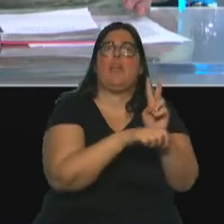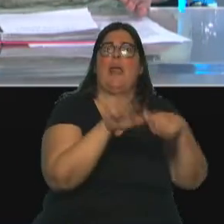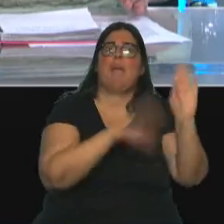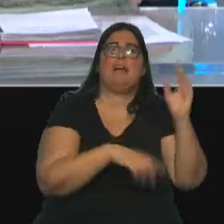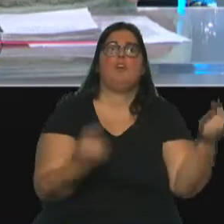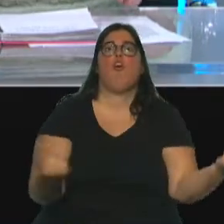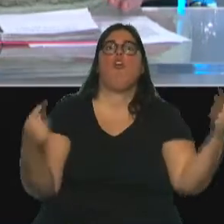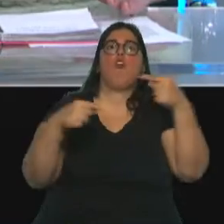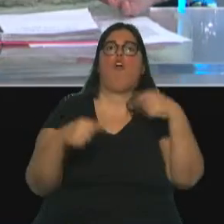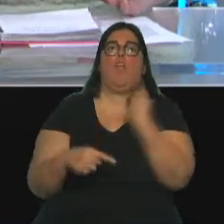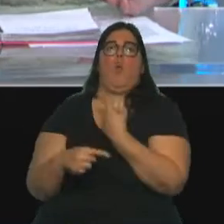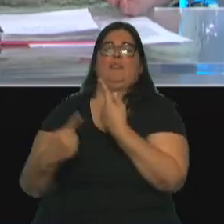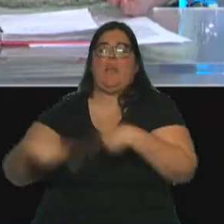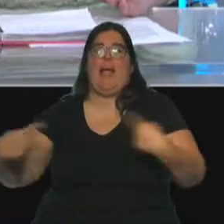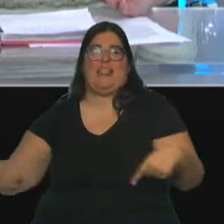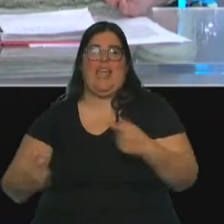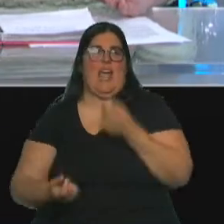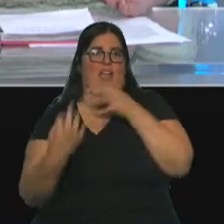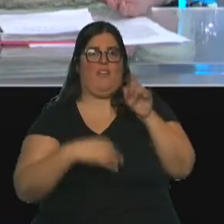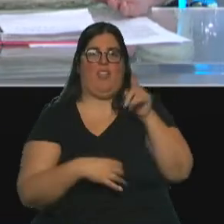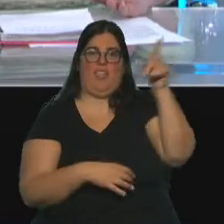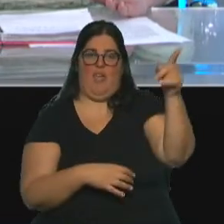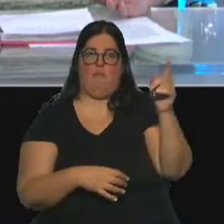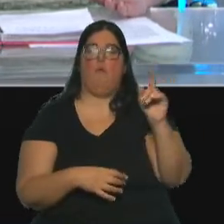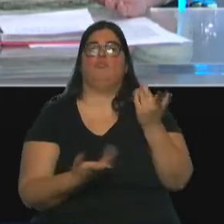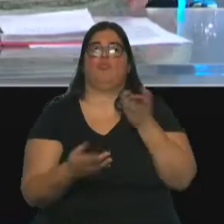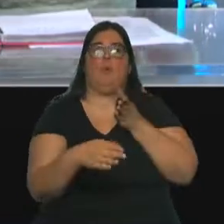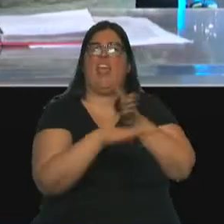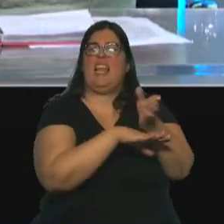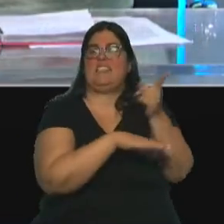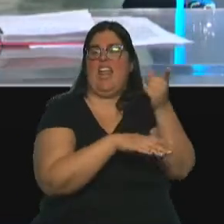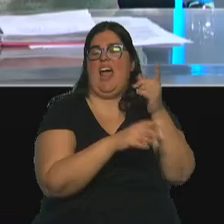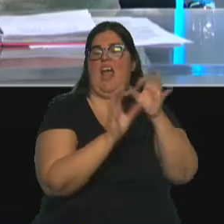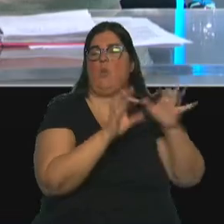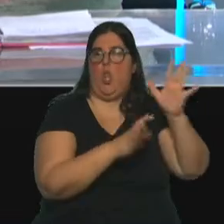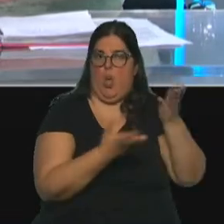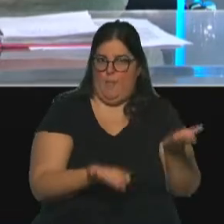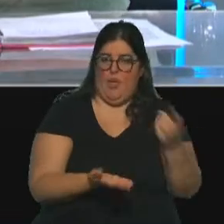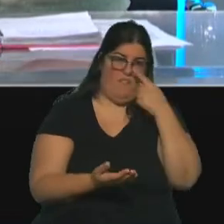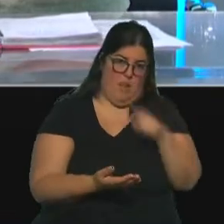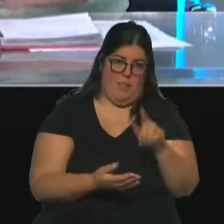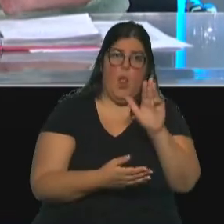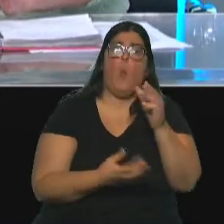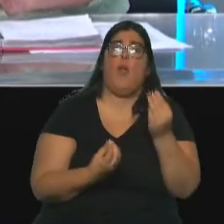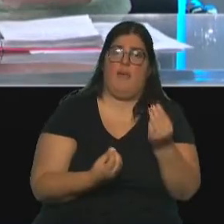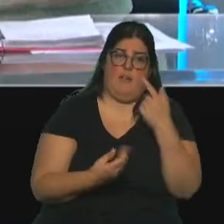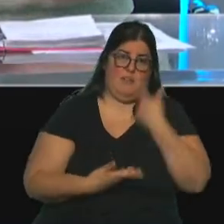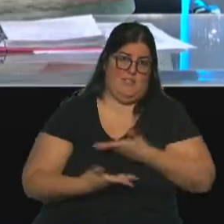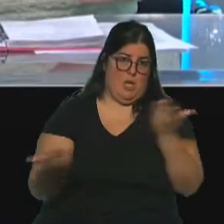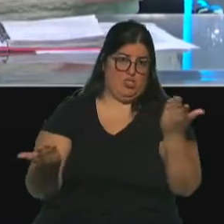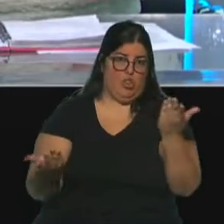materias primas que pueden ingresar o productos agrícolas que pueden ingresar a la Unión Europea. Pero al final, Lula, se